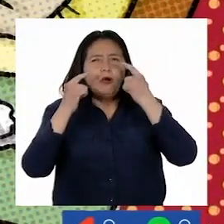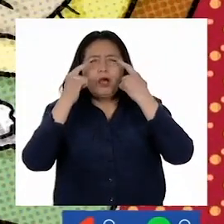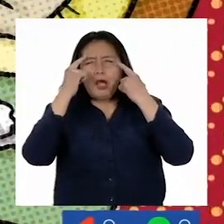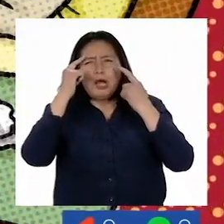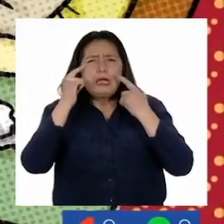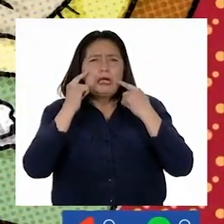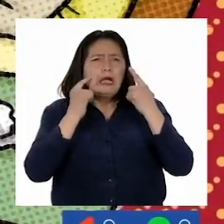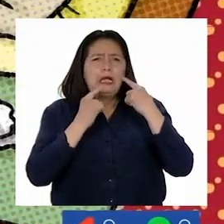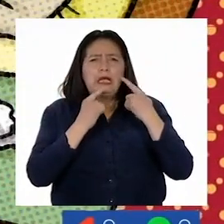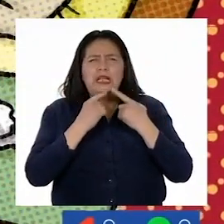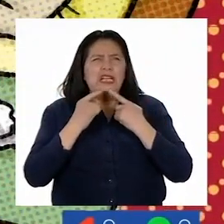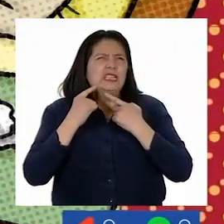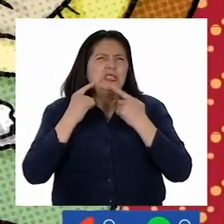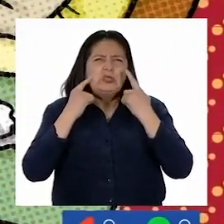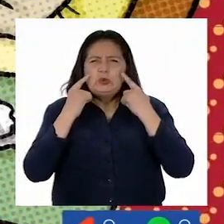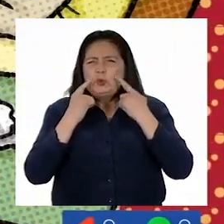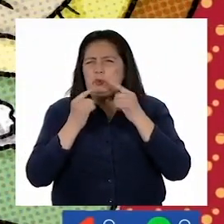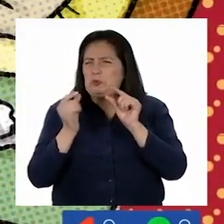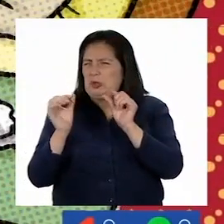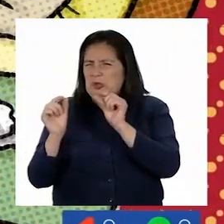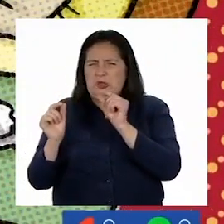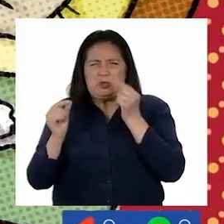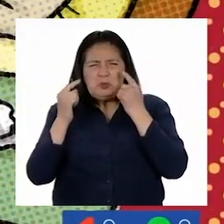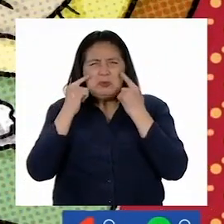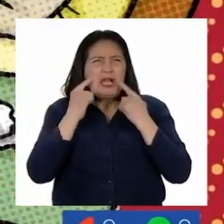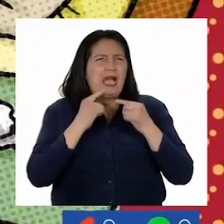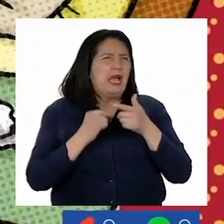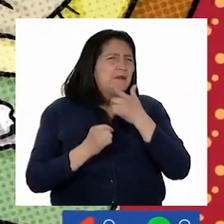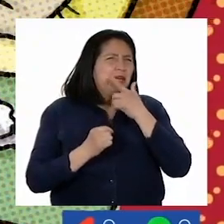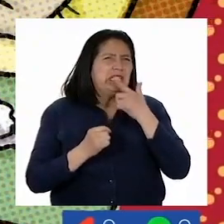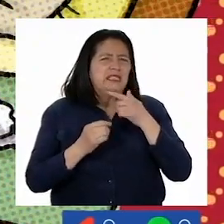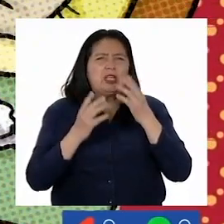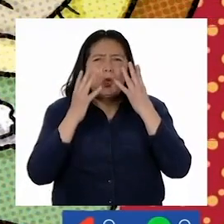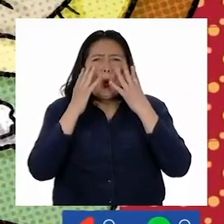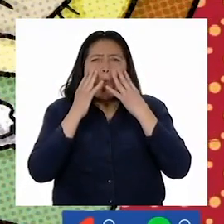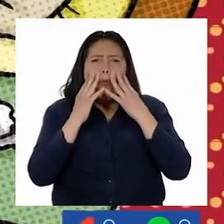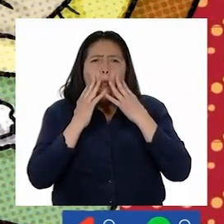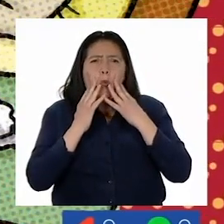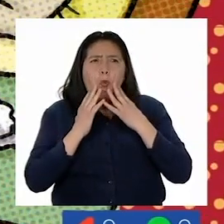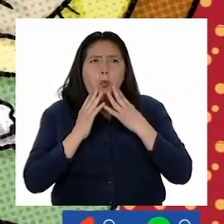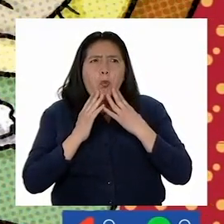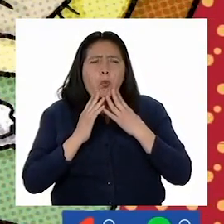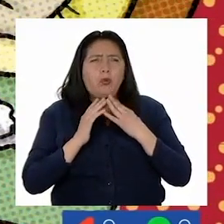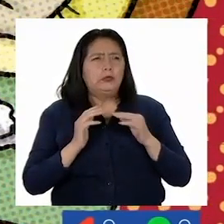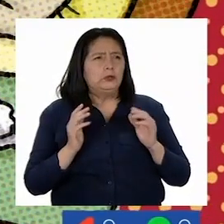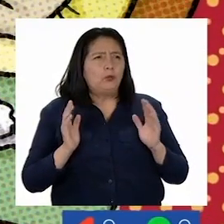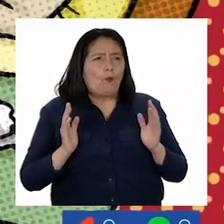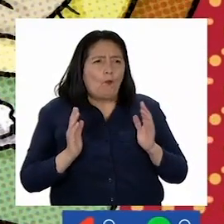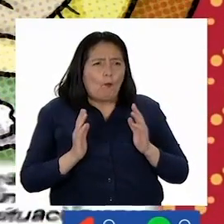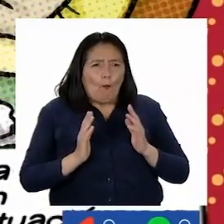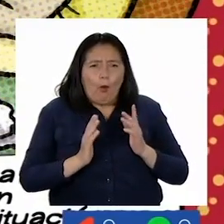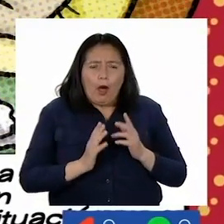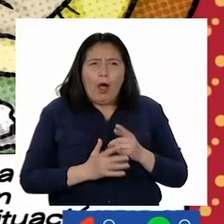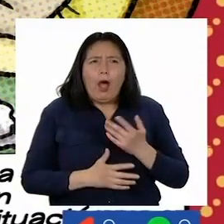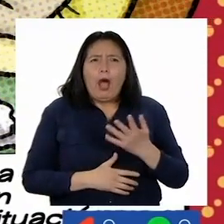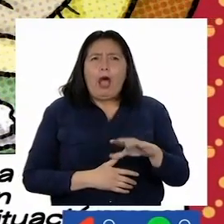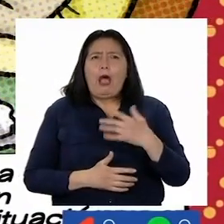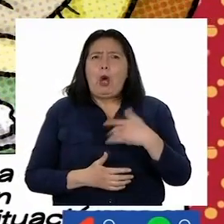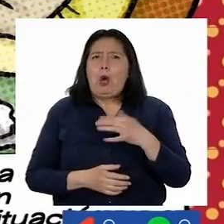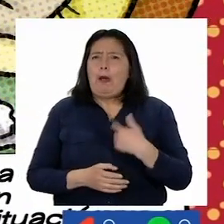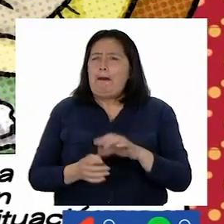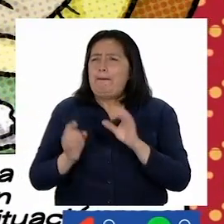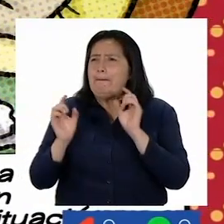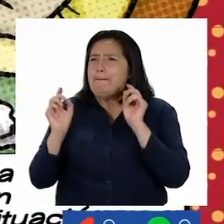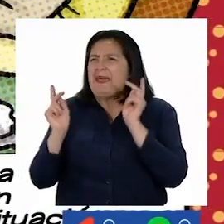cara. Eran como lesiones pequeñas, además de palidez en la piel. La anemia hacía su aparición para agravar